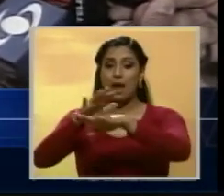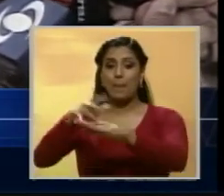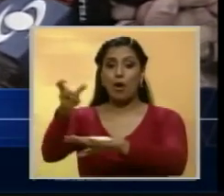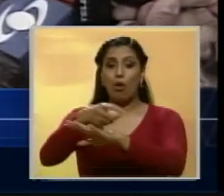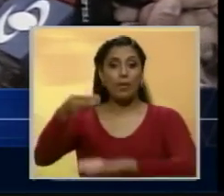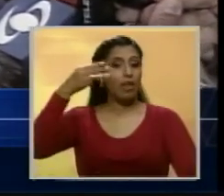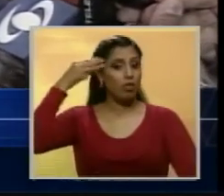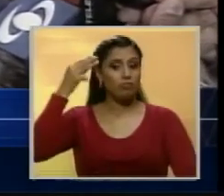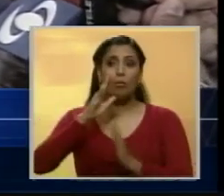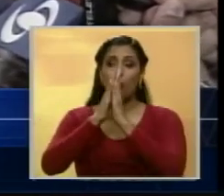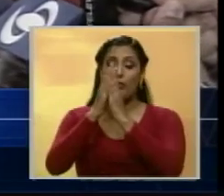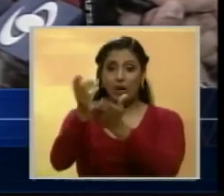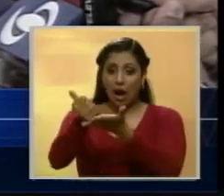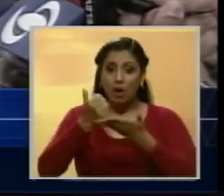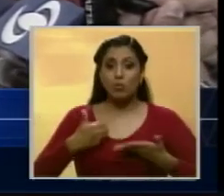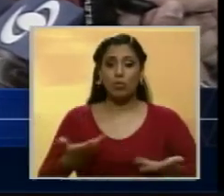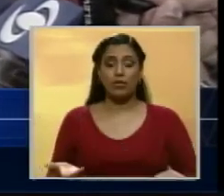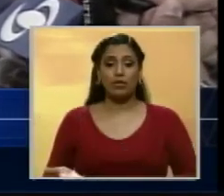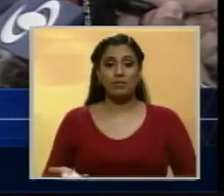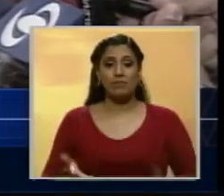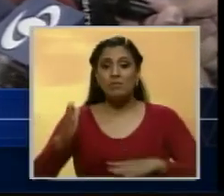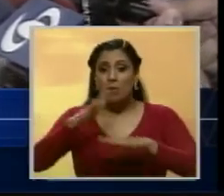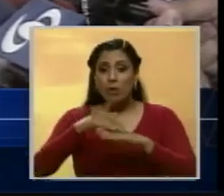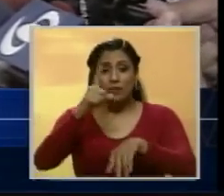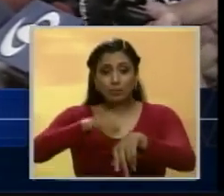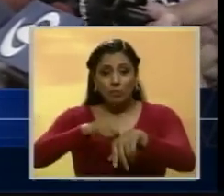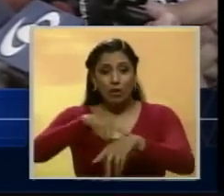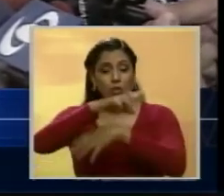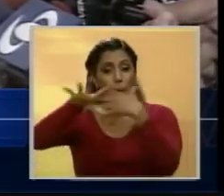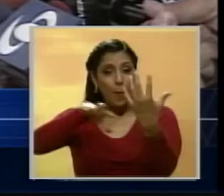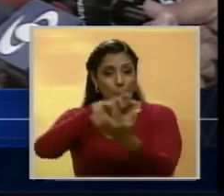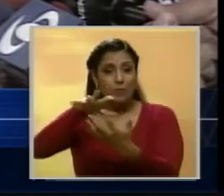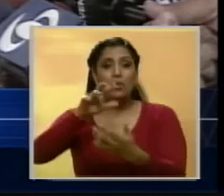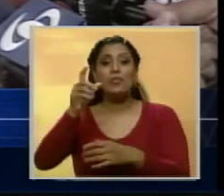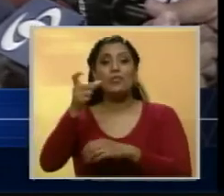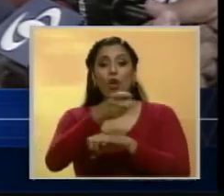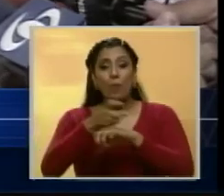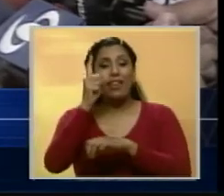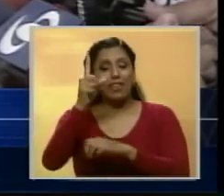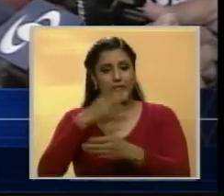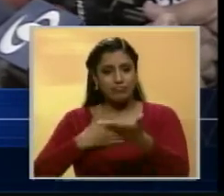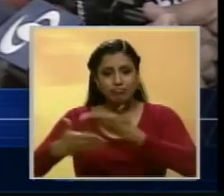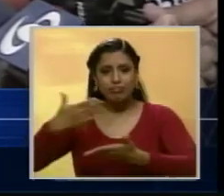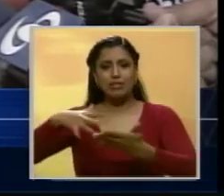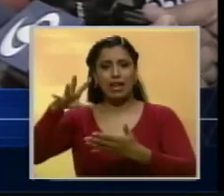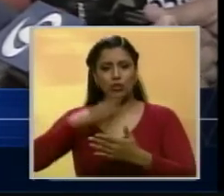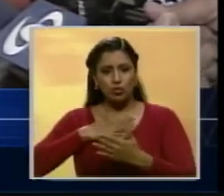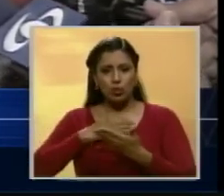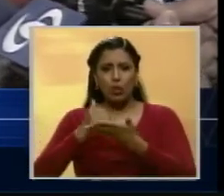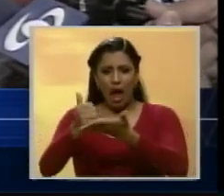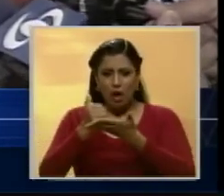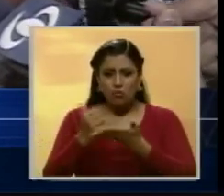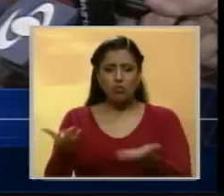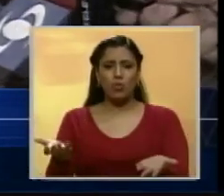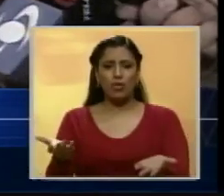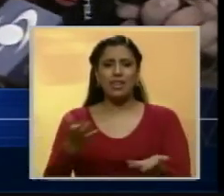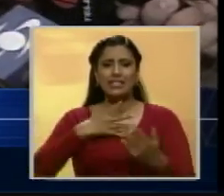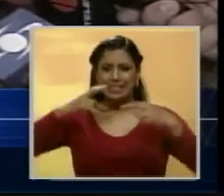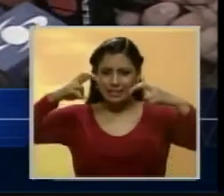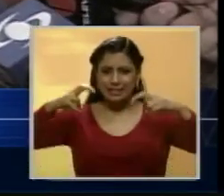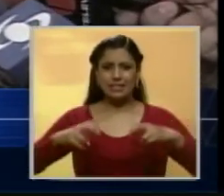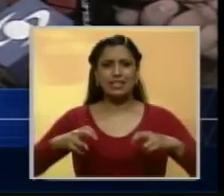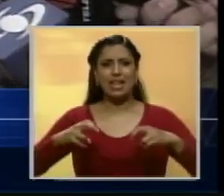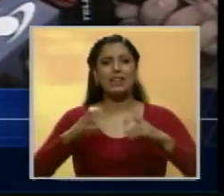estado pidiéndole que me ayudara, porque en momentos de crisis los gobernantes tenemos que tender puentes y tenemos que